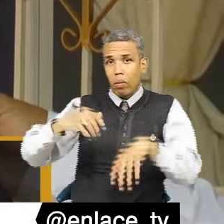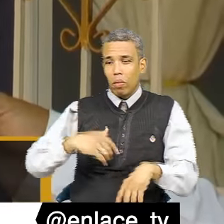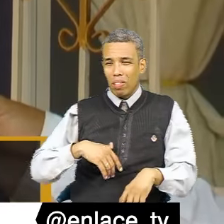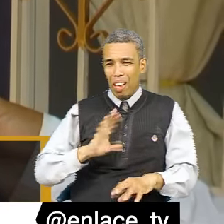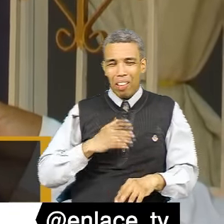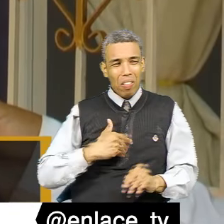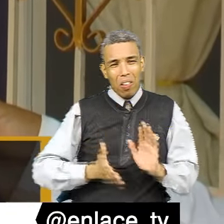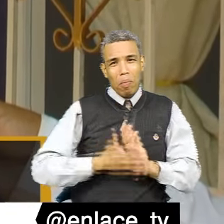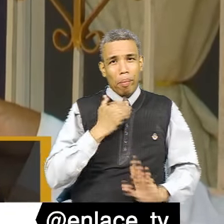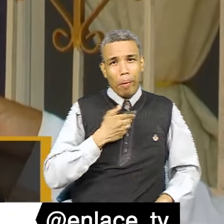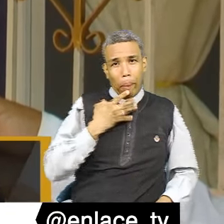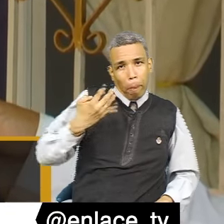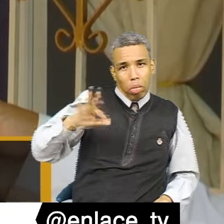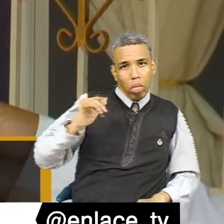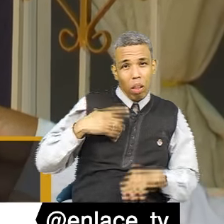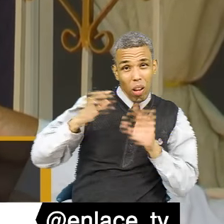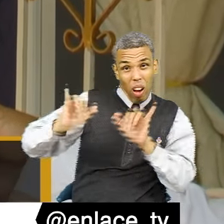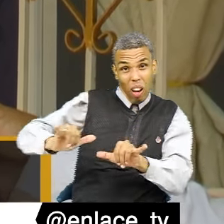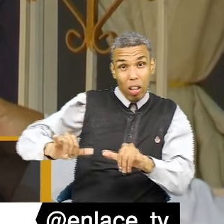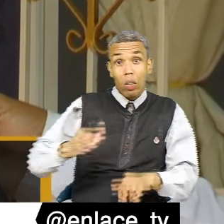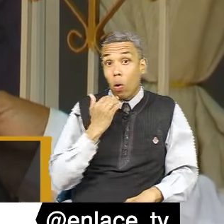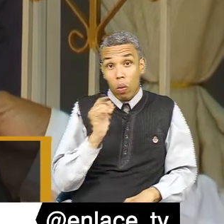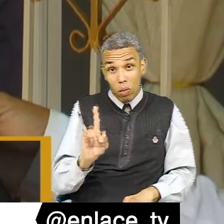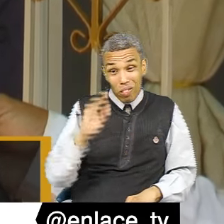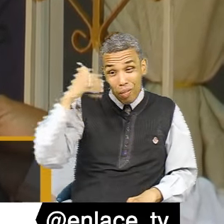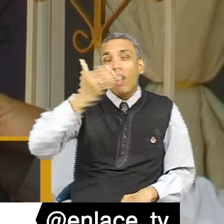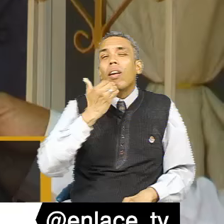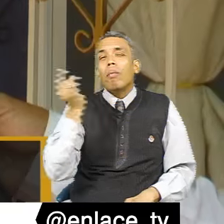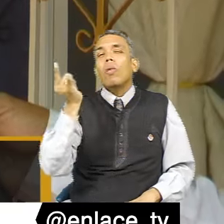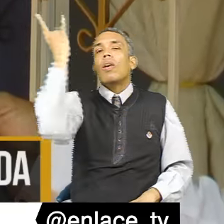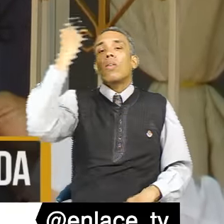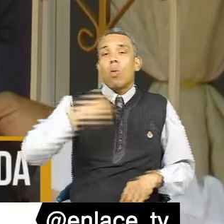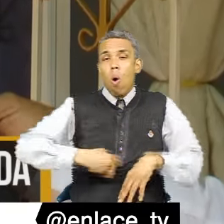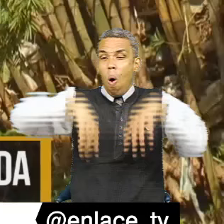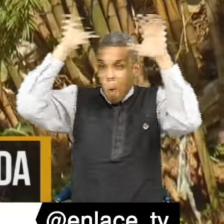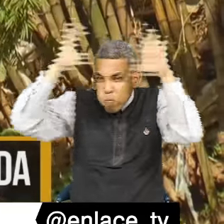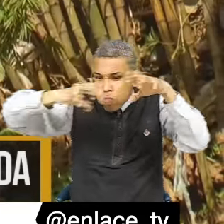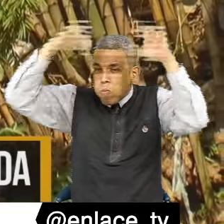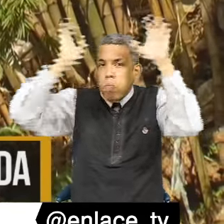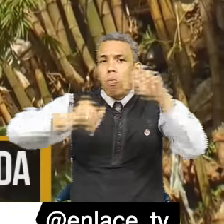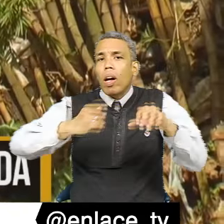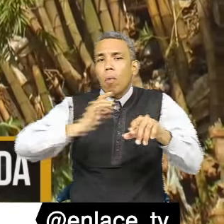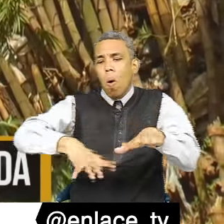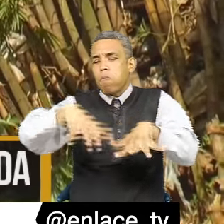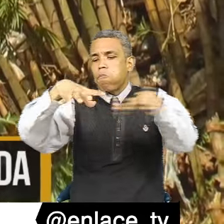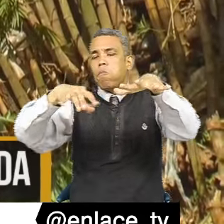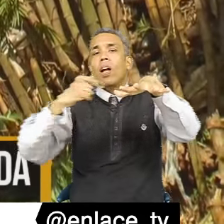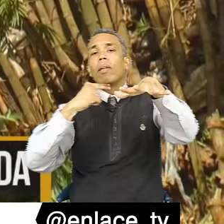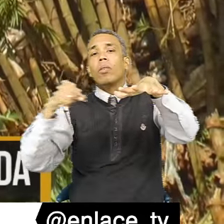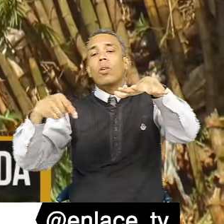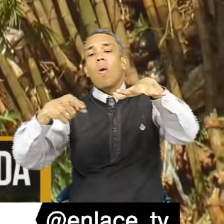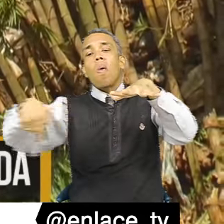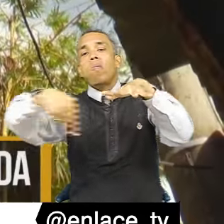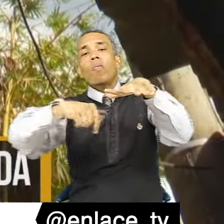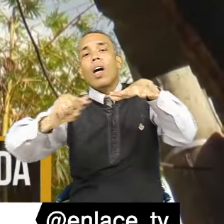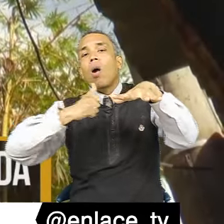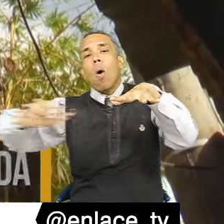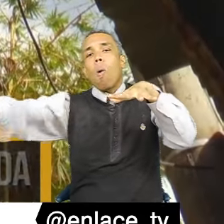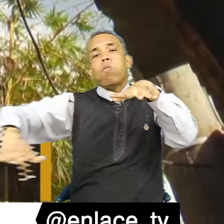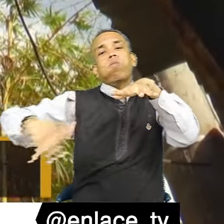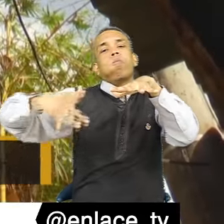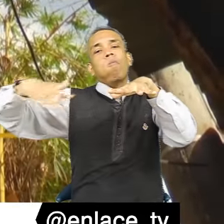vez para que de pronto llegue a llover, no se inunden las casas. Los trabajos se cumplen desde el pasado jueves a solicitud de